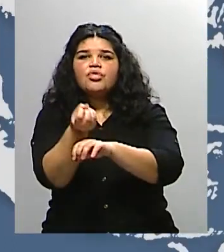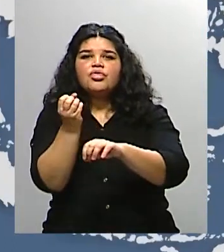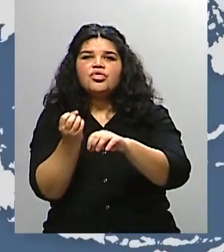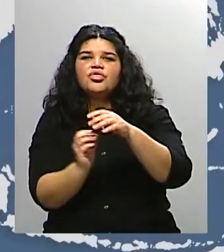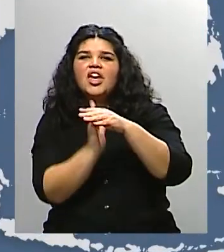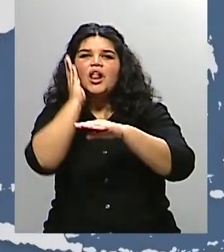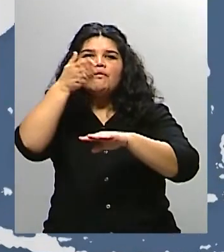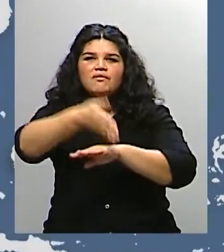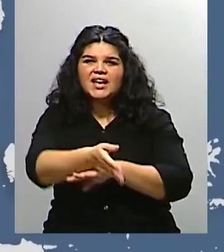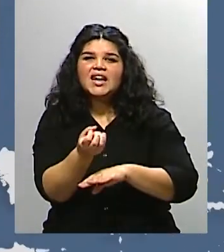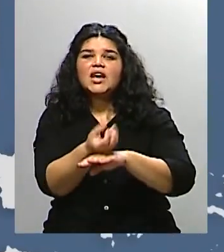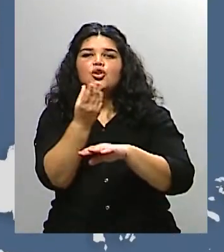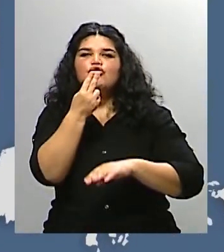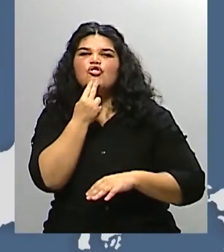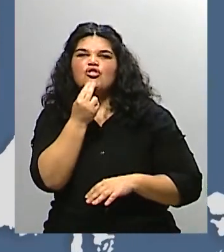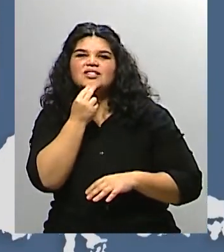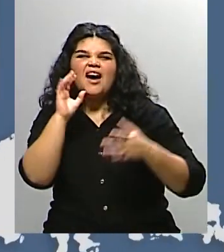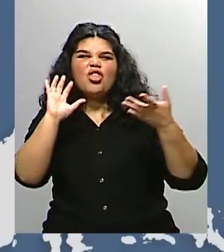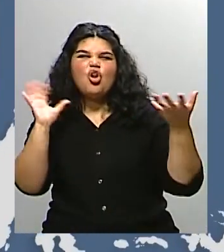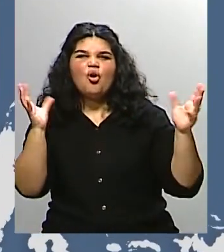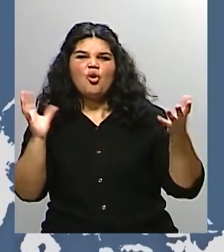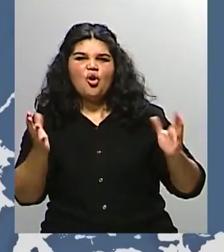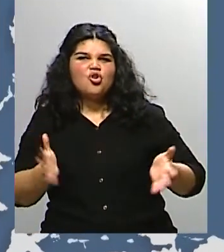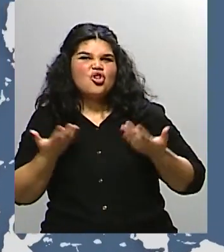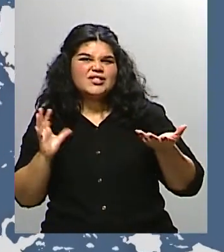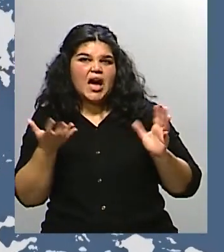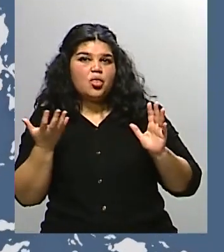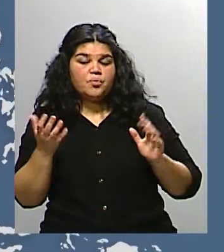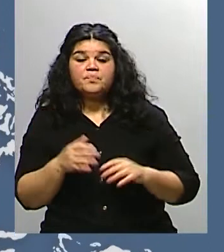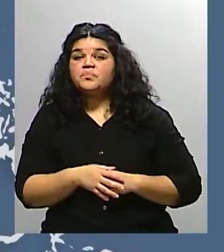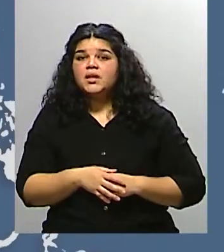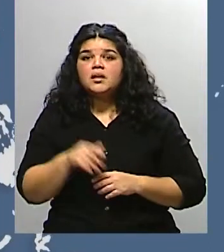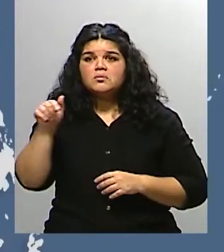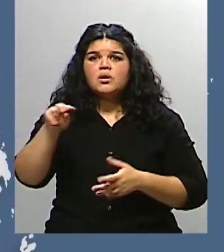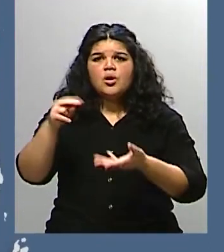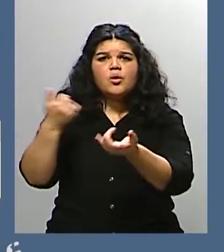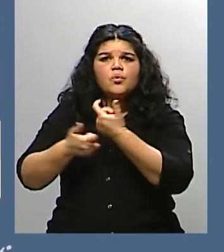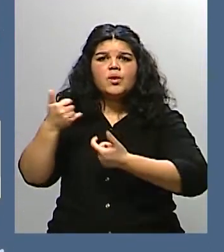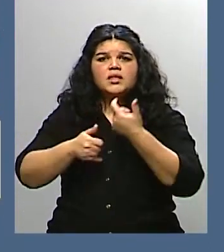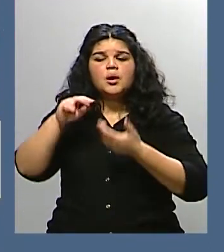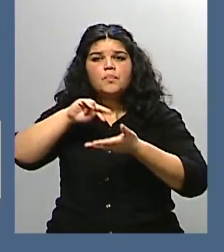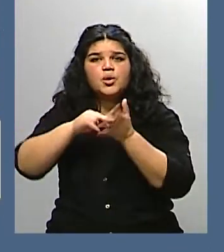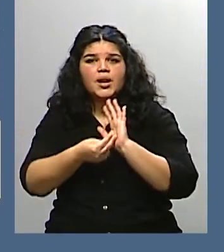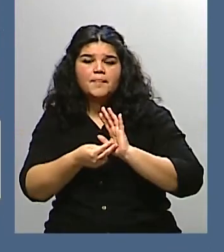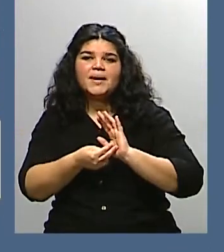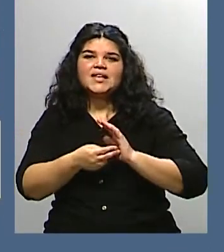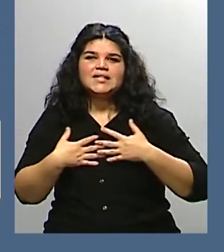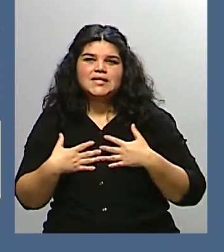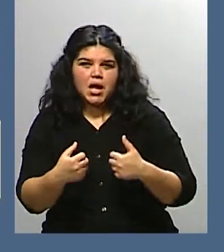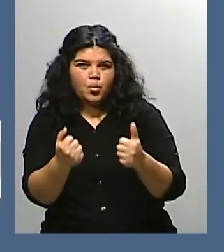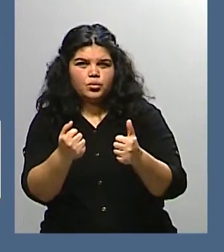de los problemas de salud y demás. Y yo creo que es muy interesante que nos des o nos comentes un poquito